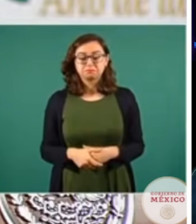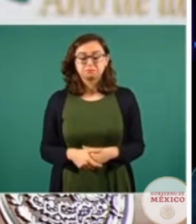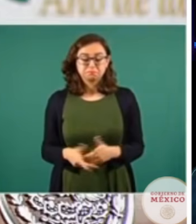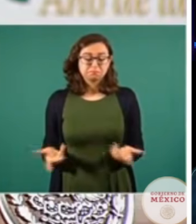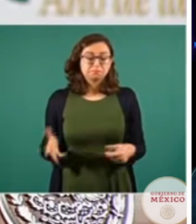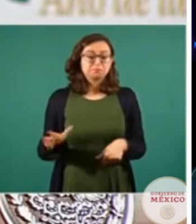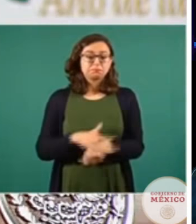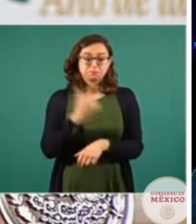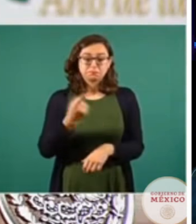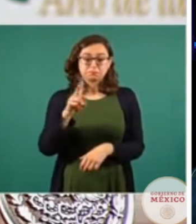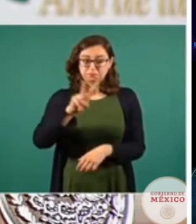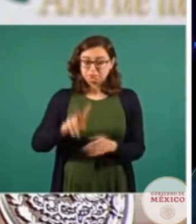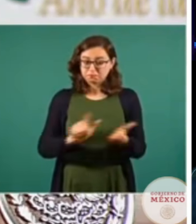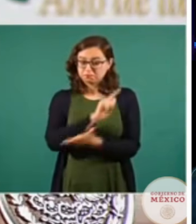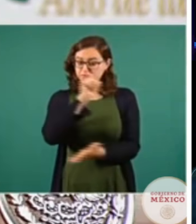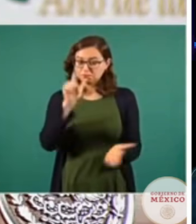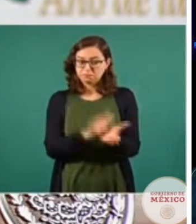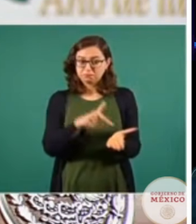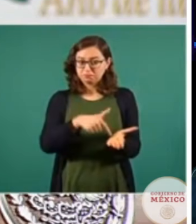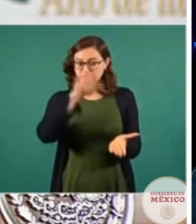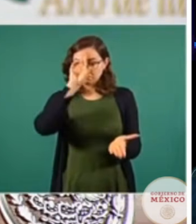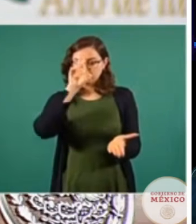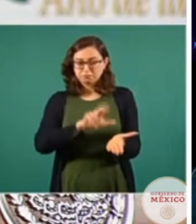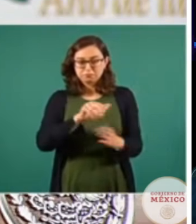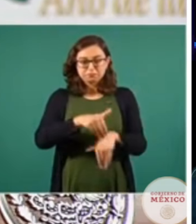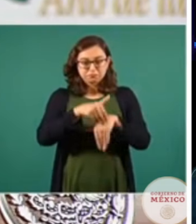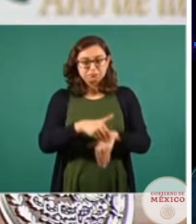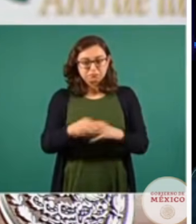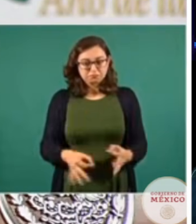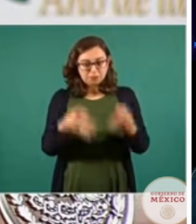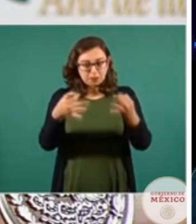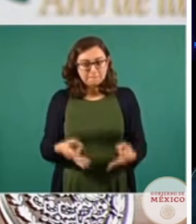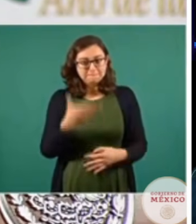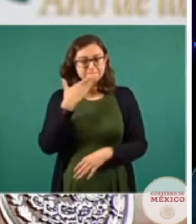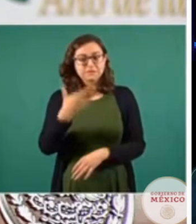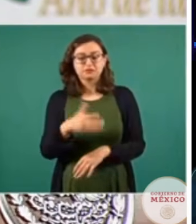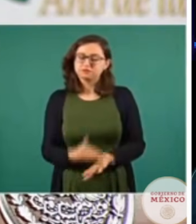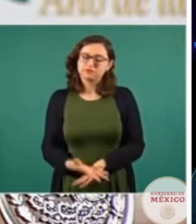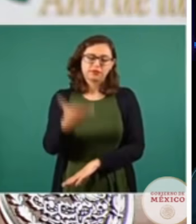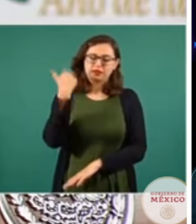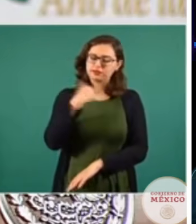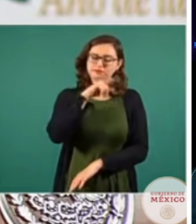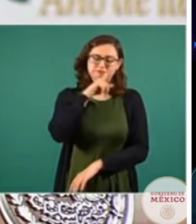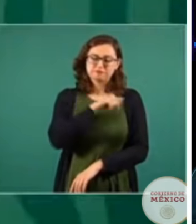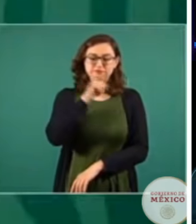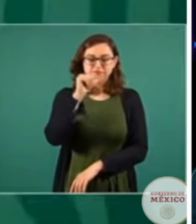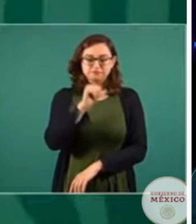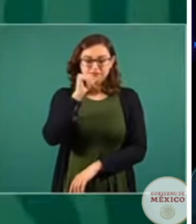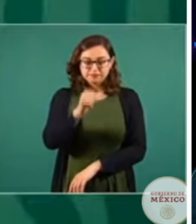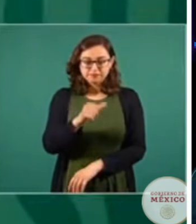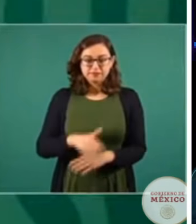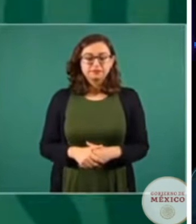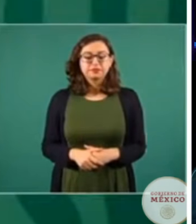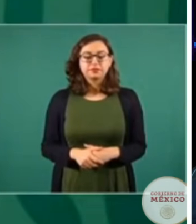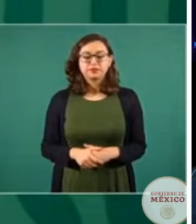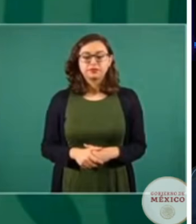campanita, dale me gusta y lo más importante, comparte la información para que el pueblo de México esté enterado de lo que está haciendo el presidente López